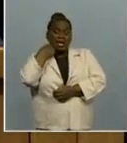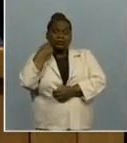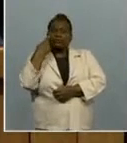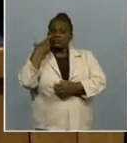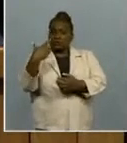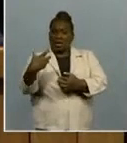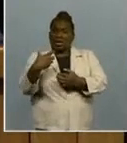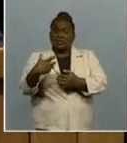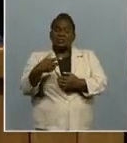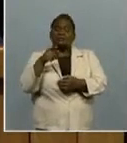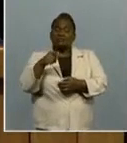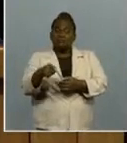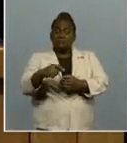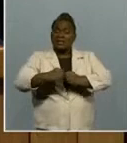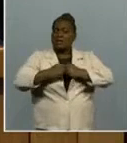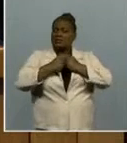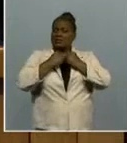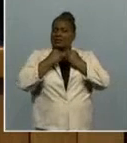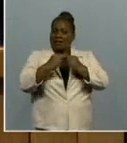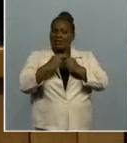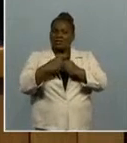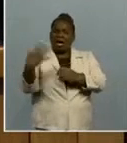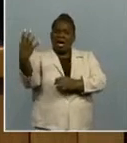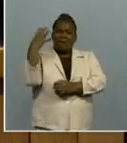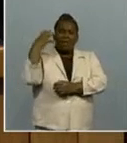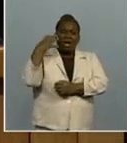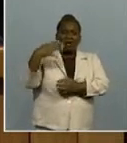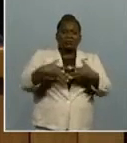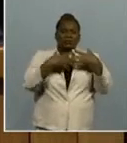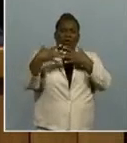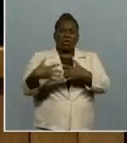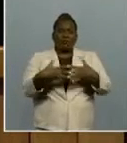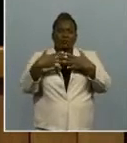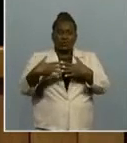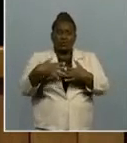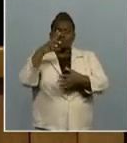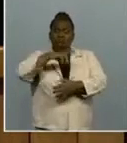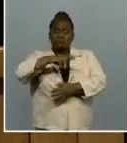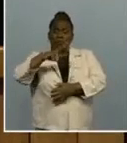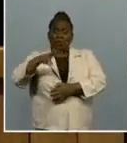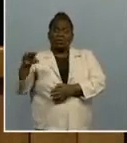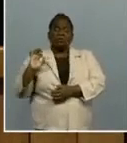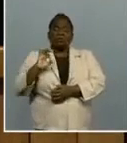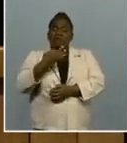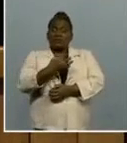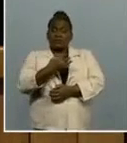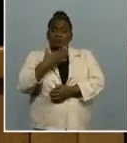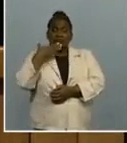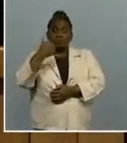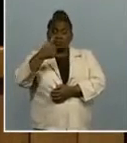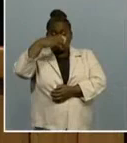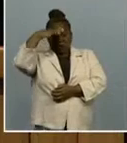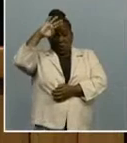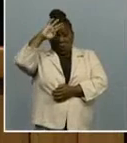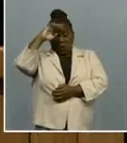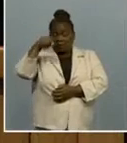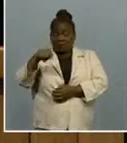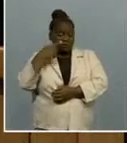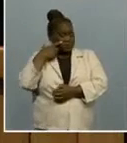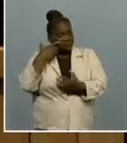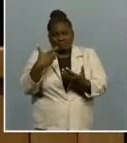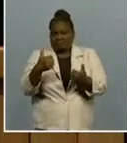resistencia ante las amenazas y agresiones y en la búsqueda del perfeccionamiento de nuestra sociedad es paradigmático